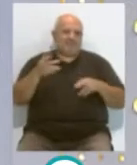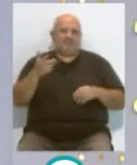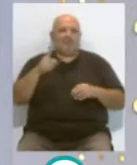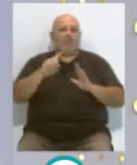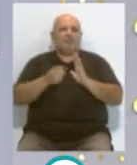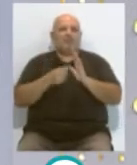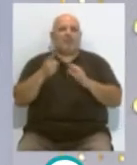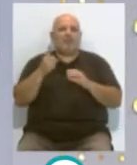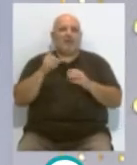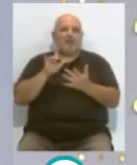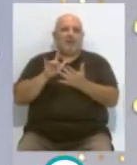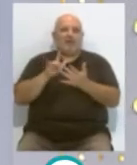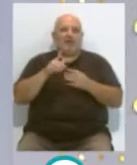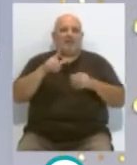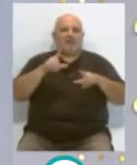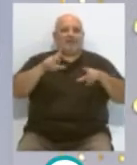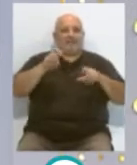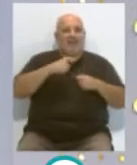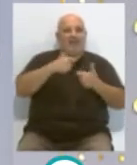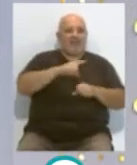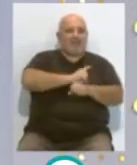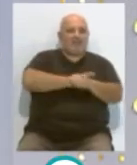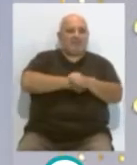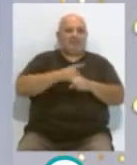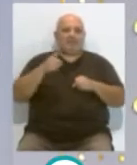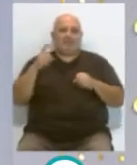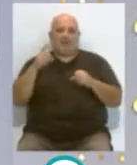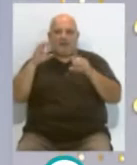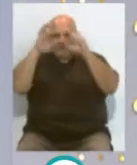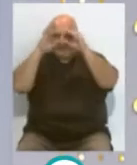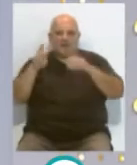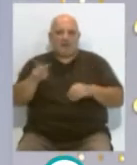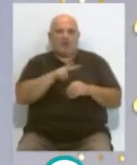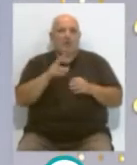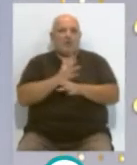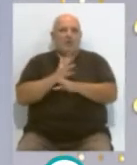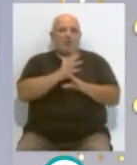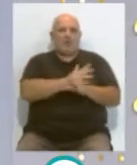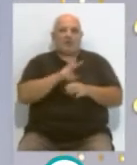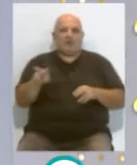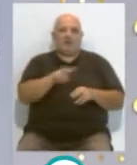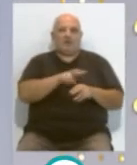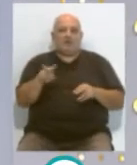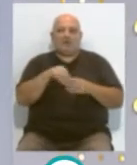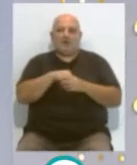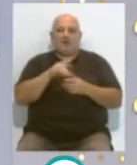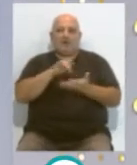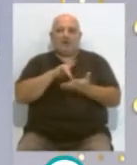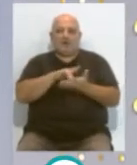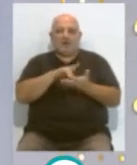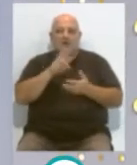total comunión entre lo que es la parcela deportiva y el míster, ¿no? Yo creo que todos estos jugadores que están llegando los habrá